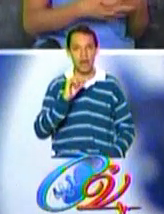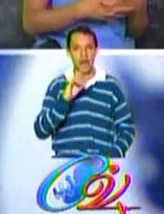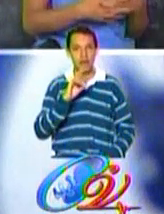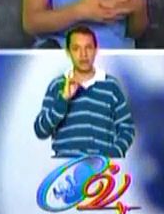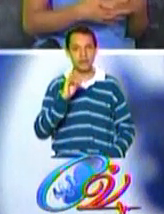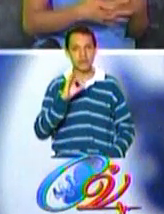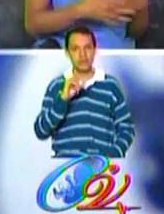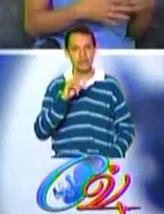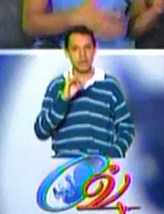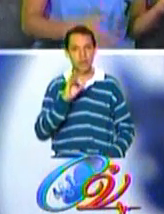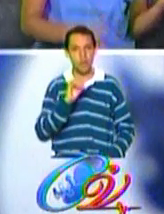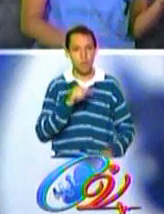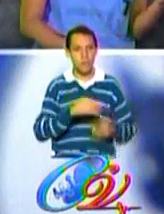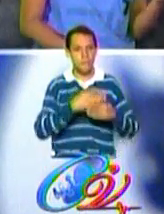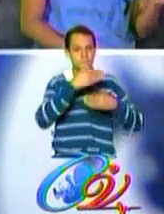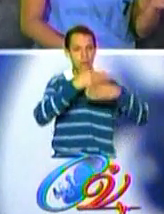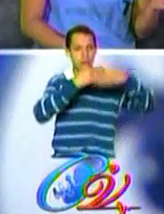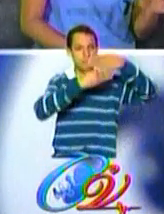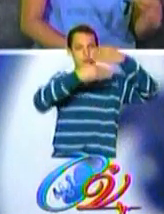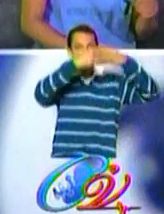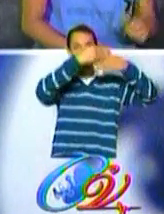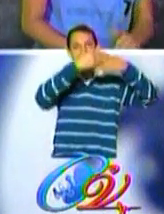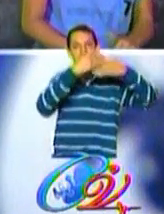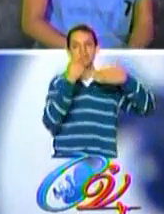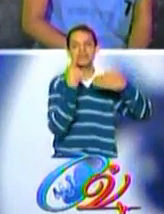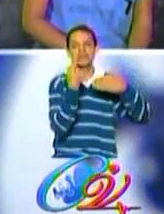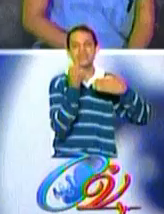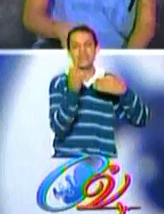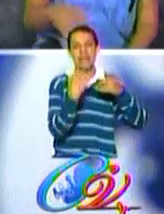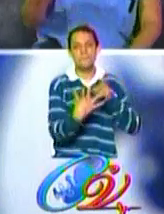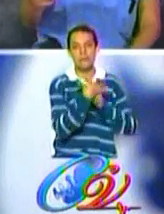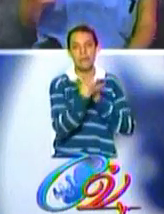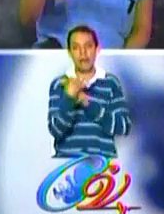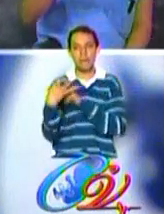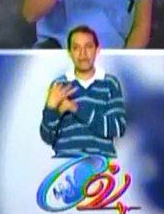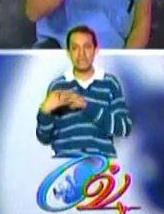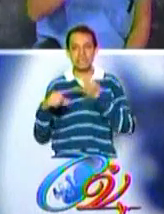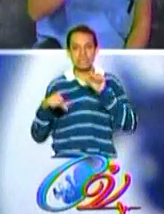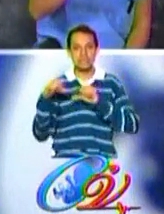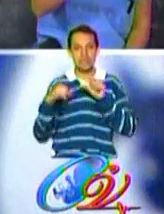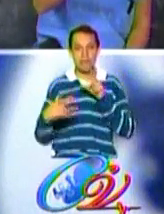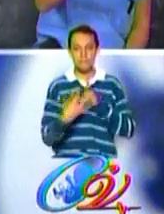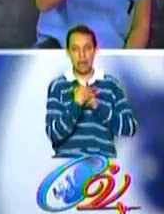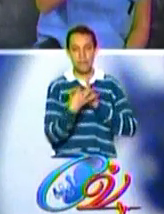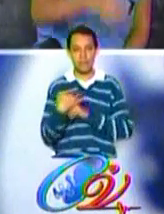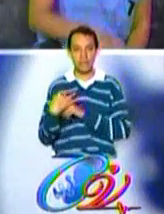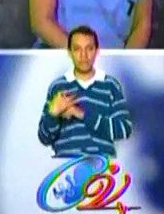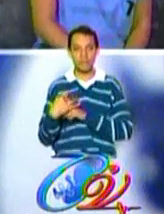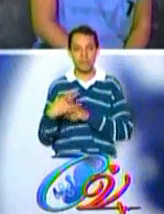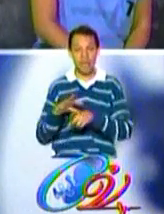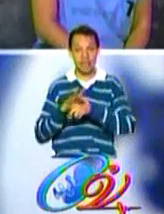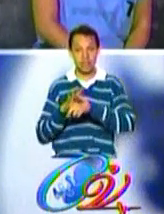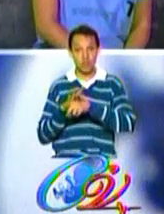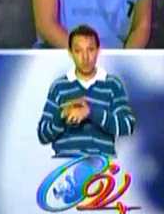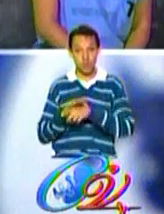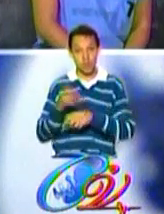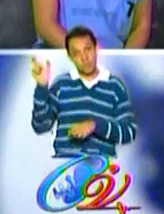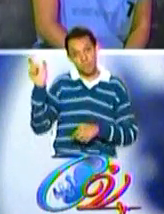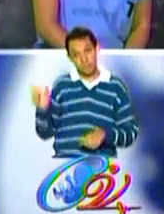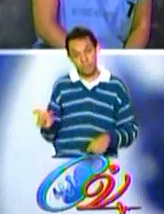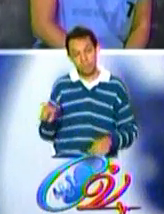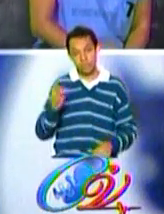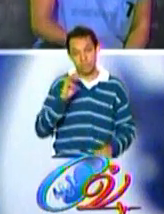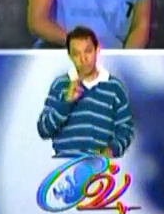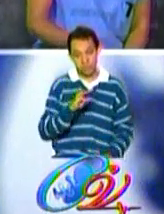está diseñada para las personas que tienen sensibilidad a los químicos. El doctor que les mostraron en la diapositiva es el doctor William